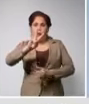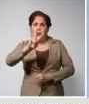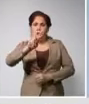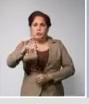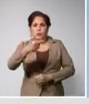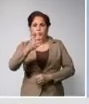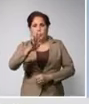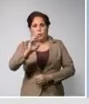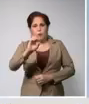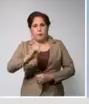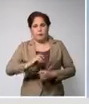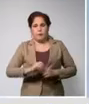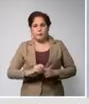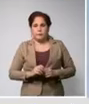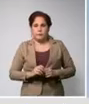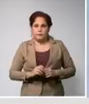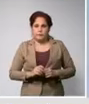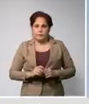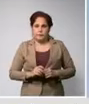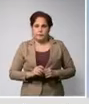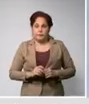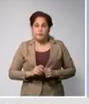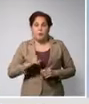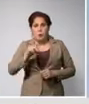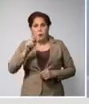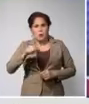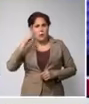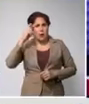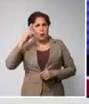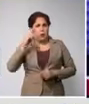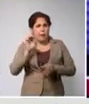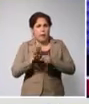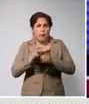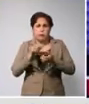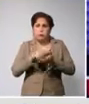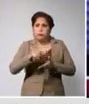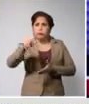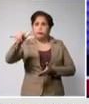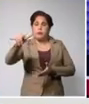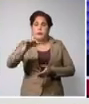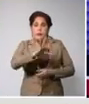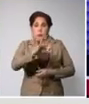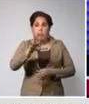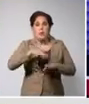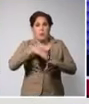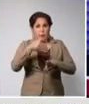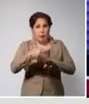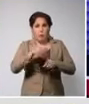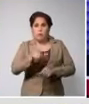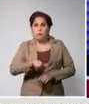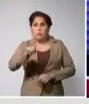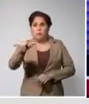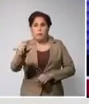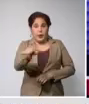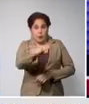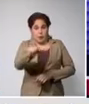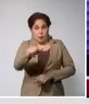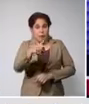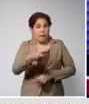2,40%. Los 2 evacuados y los 54 retornados después del diagnóstico.